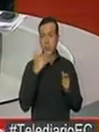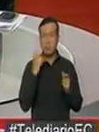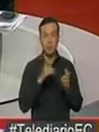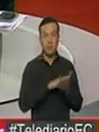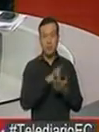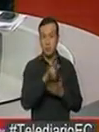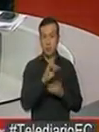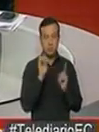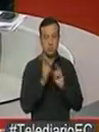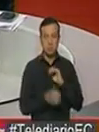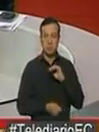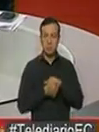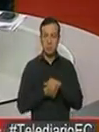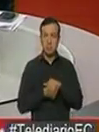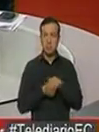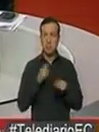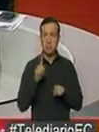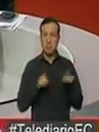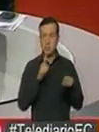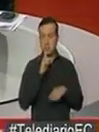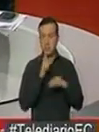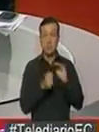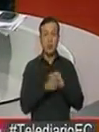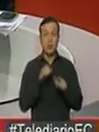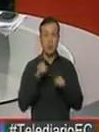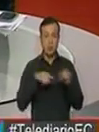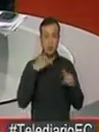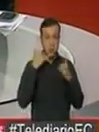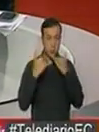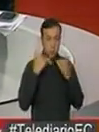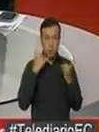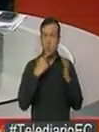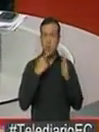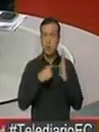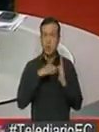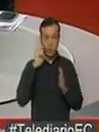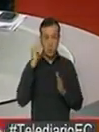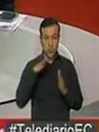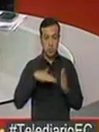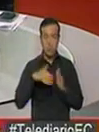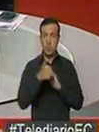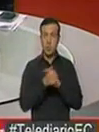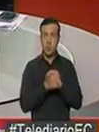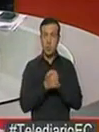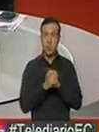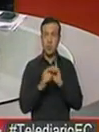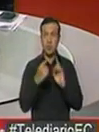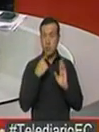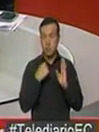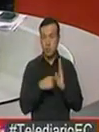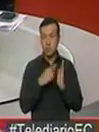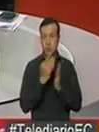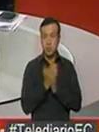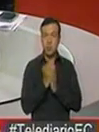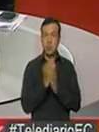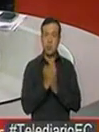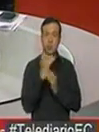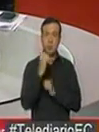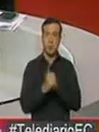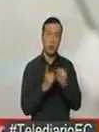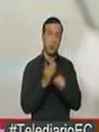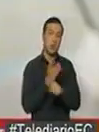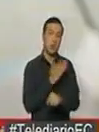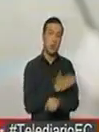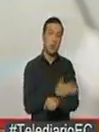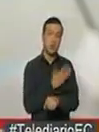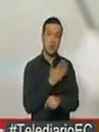no viajar. Hay reservas que se han hecho, ¿no? Claro. La operación de turismo navegable en Galápagos, pues está solamente un ejemplo, son reservas que se hacen hasta con un año de